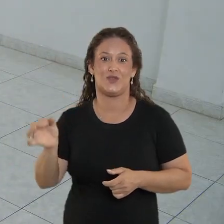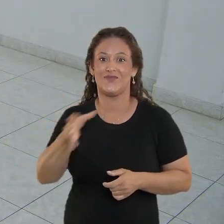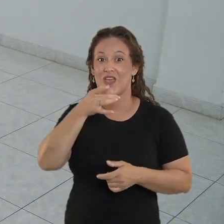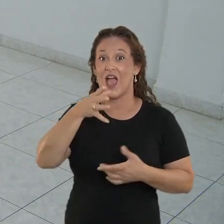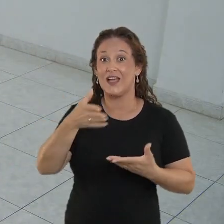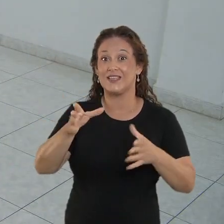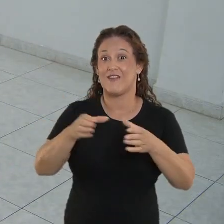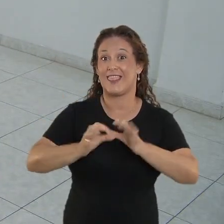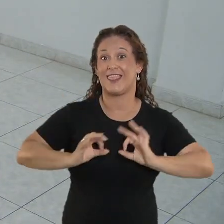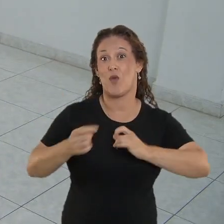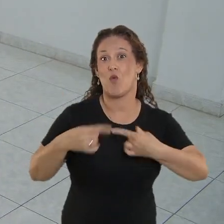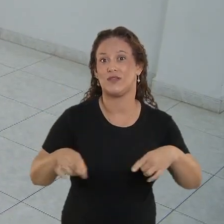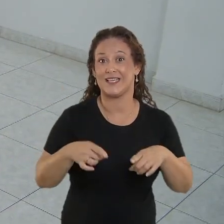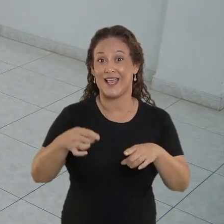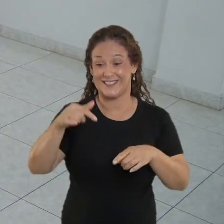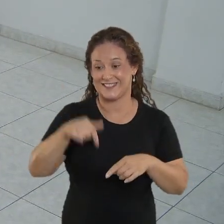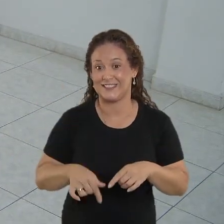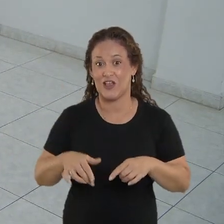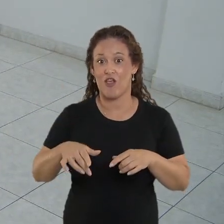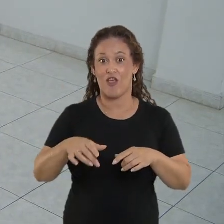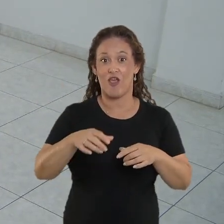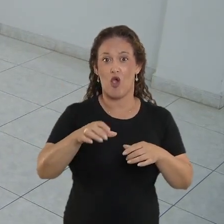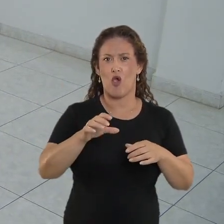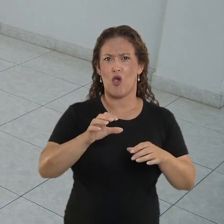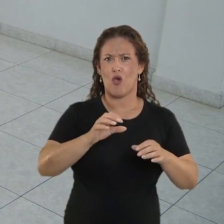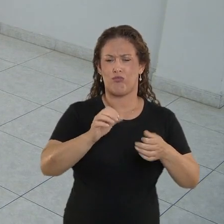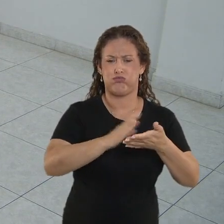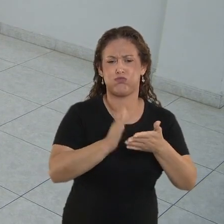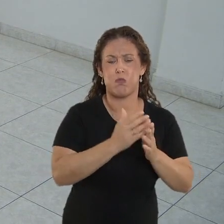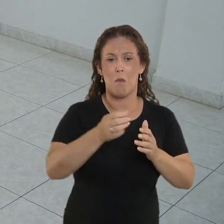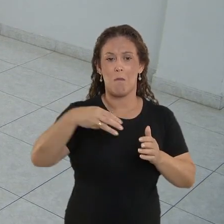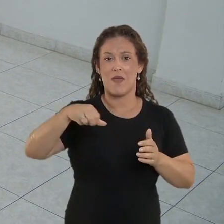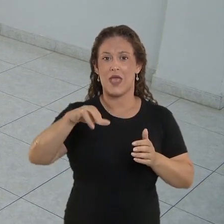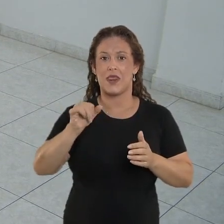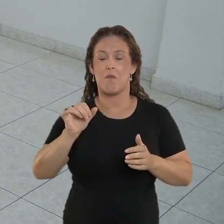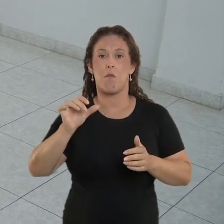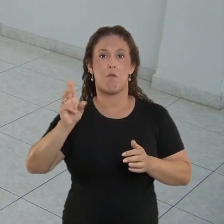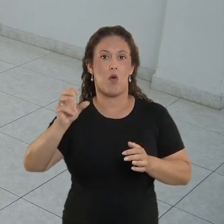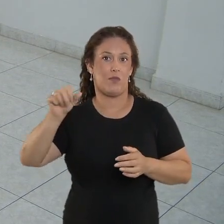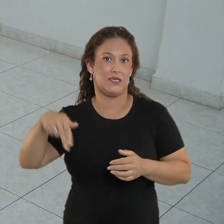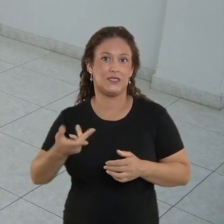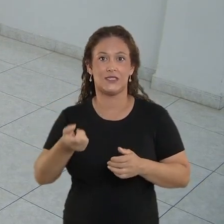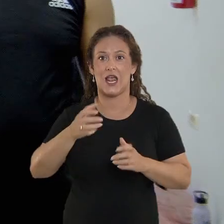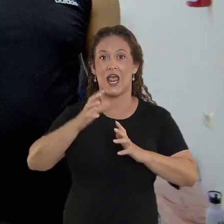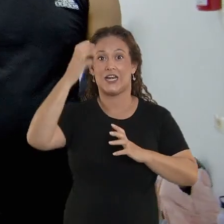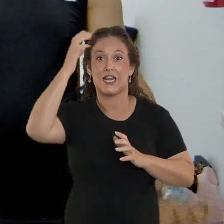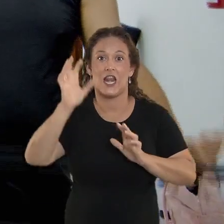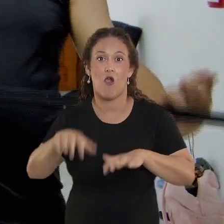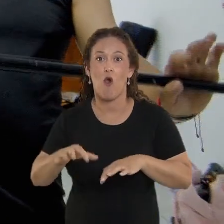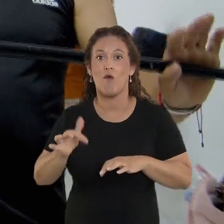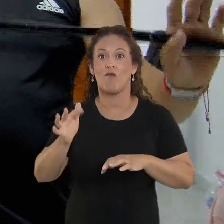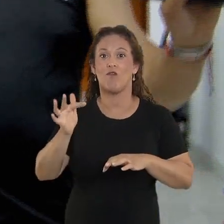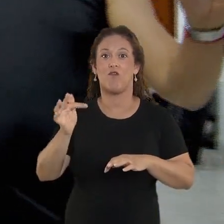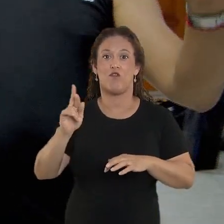Y hablamos de musicales porque este musical recorre varias obras, como por ejemplo Mary Poppins, El Rey León,